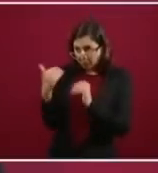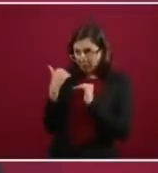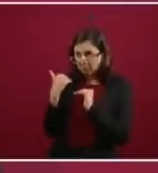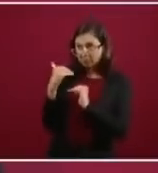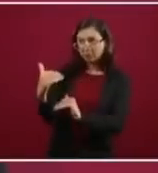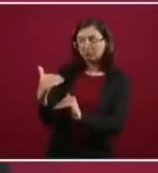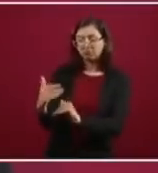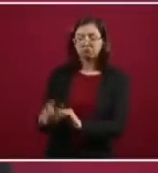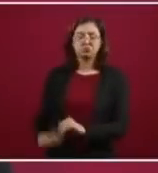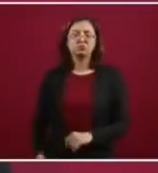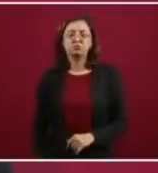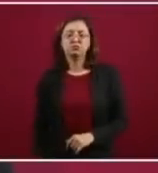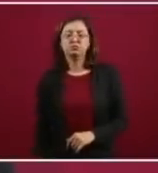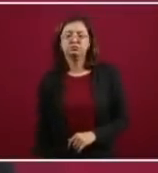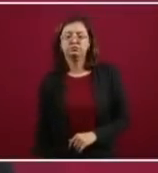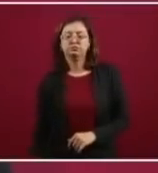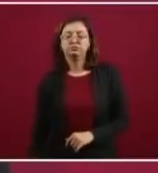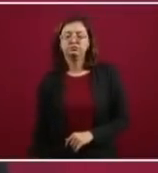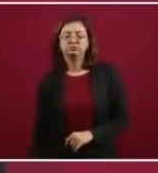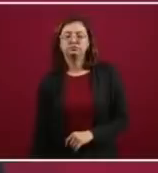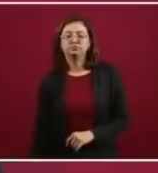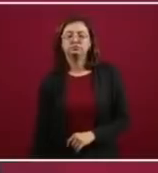el derecho de manifestación.